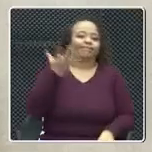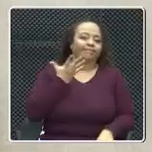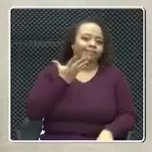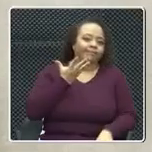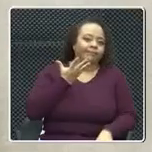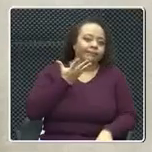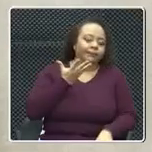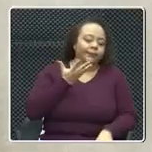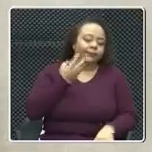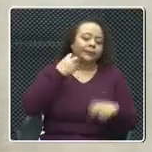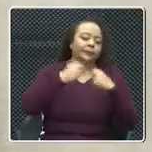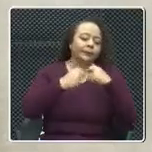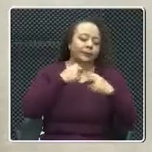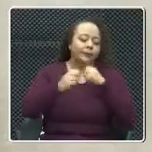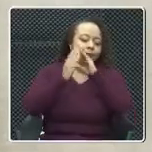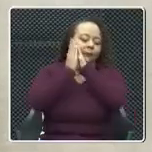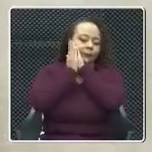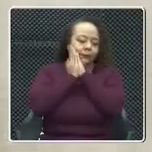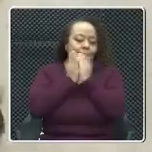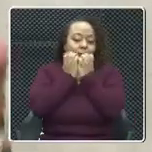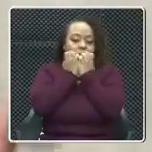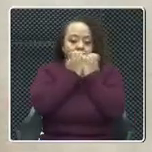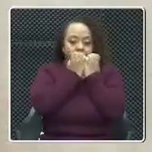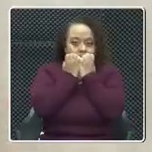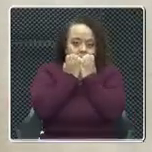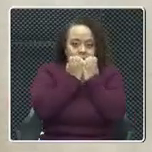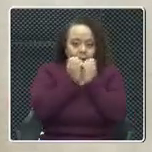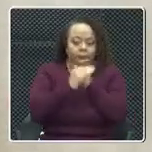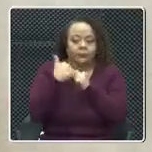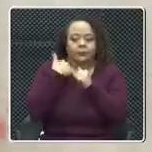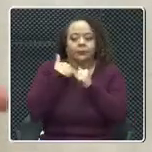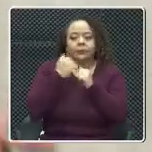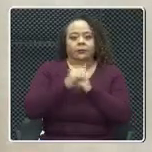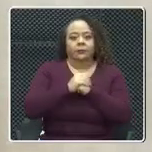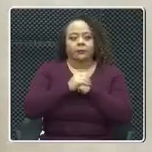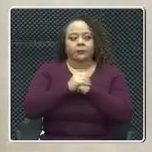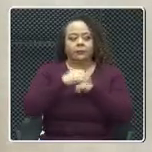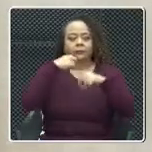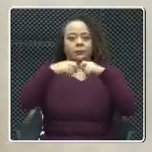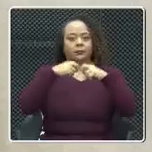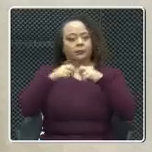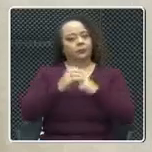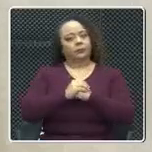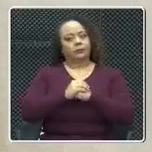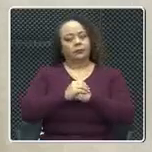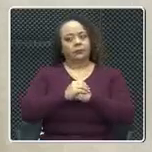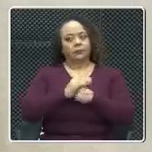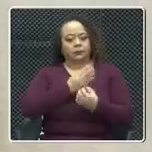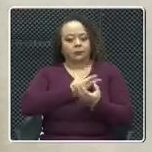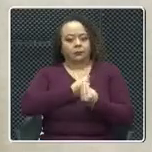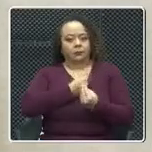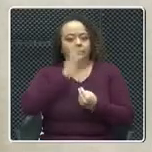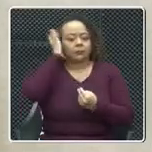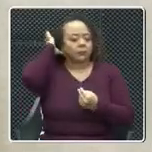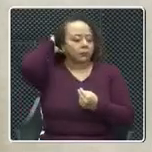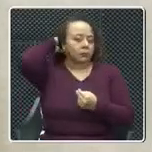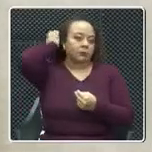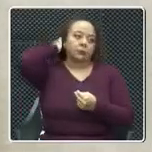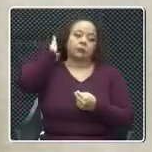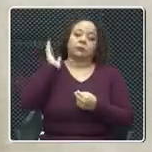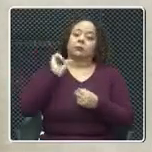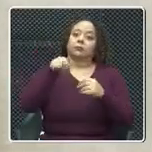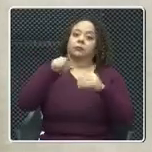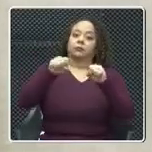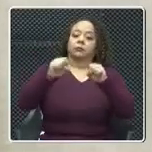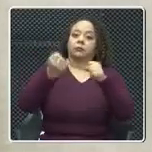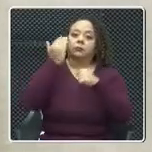que está con problemas de dormir, que está ansioso, que está con una que están teniendo ataques de pánico, ¿verdad? Eso es lo que él puede saber y